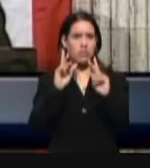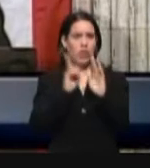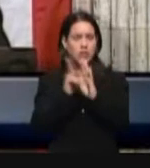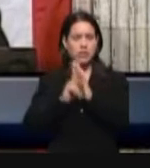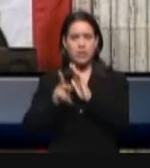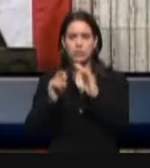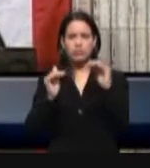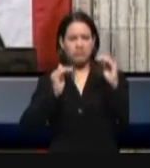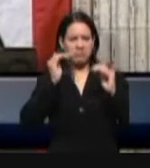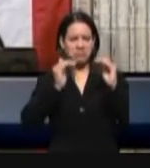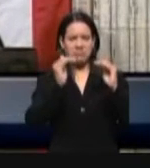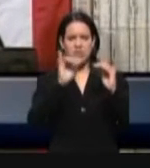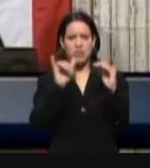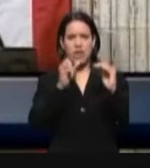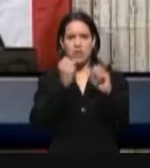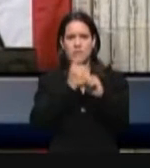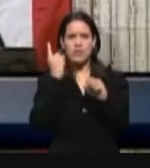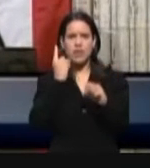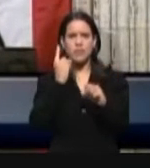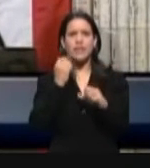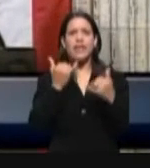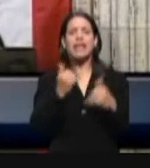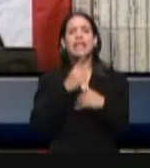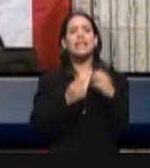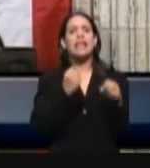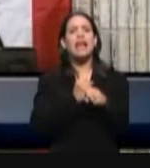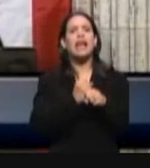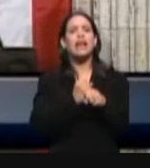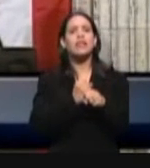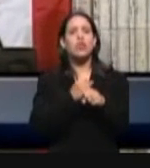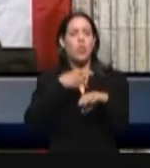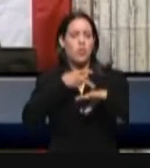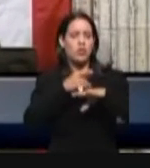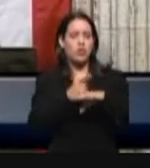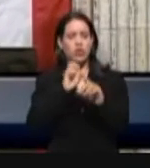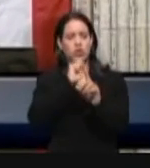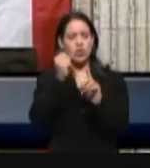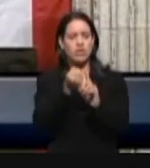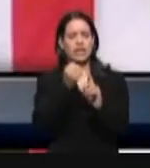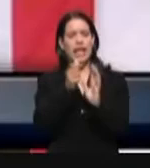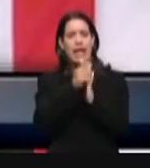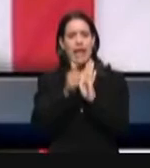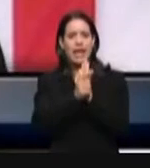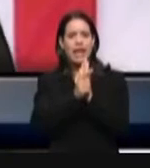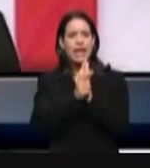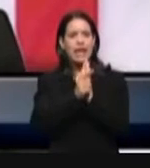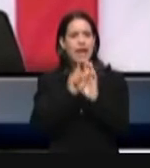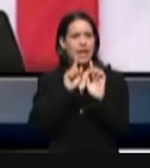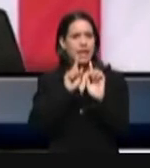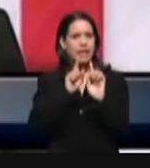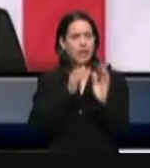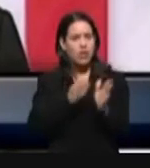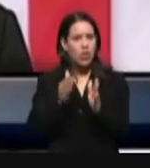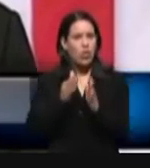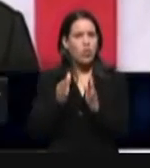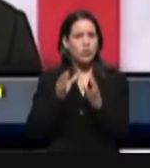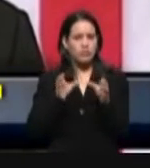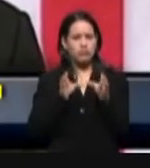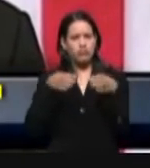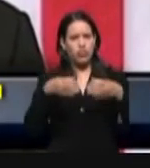Comité Interagencial Puerto Rico Sociedad de Ley y Orden, dirigido por la policía, mediante el cual promoveremos